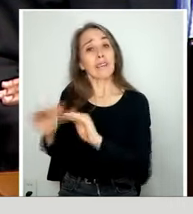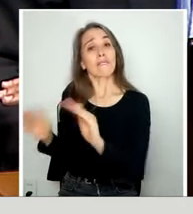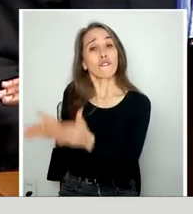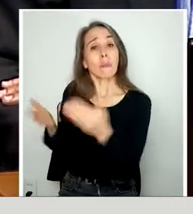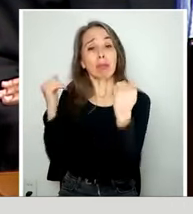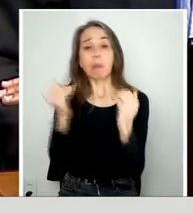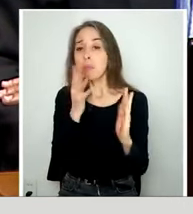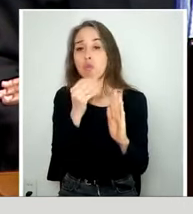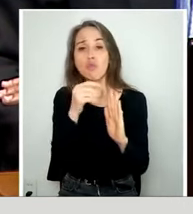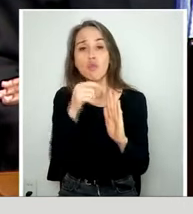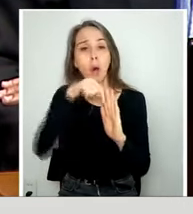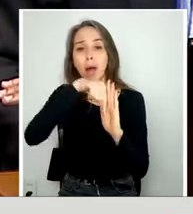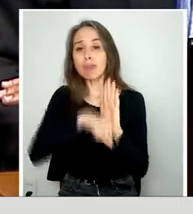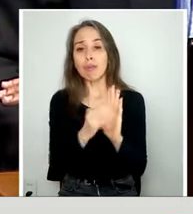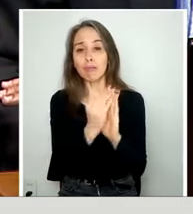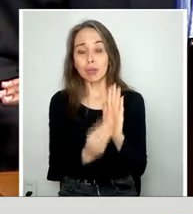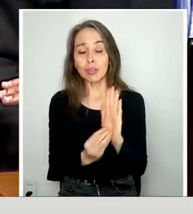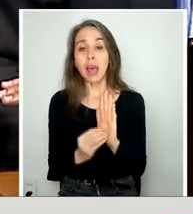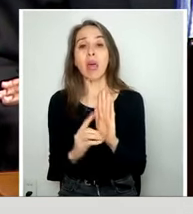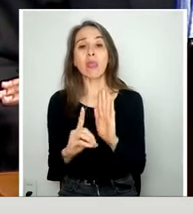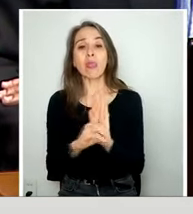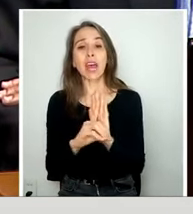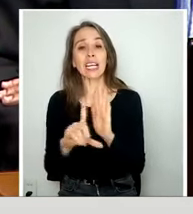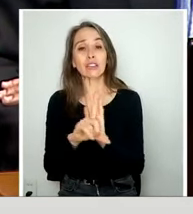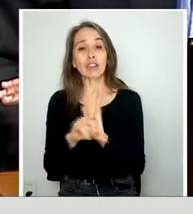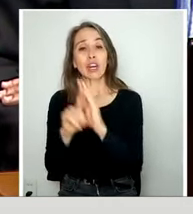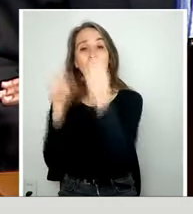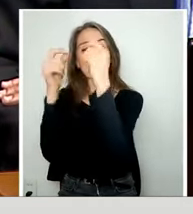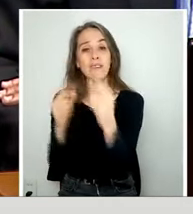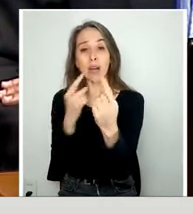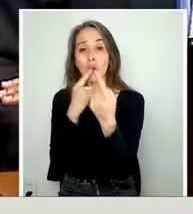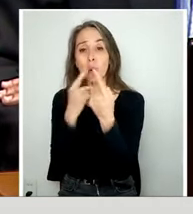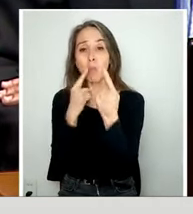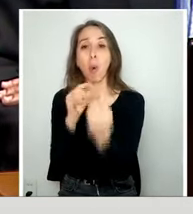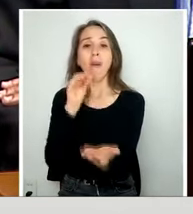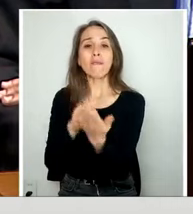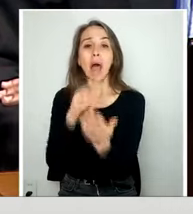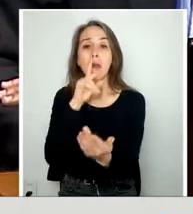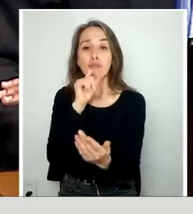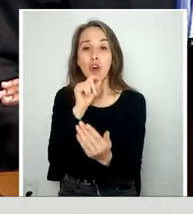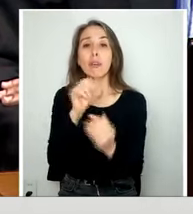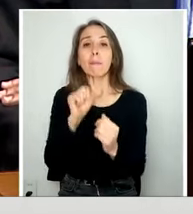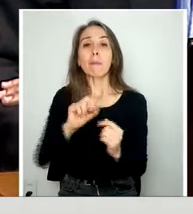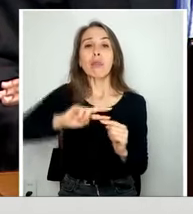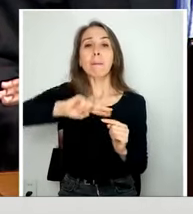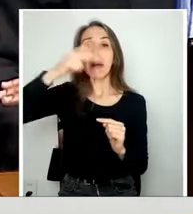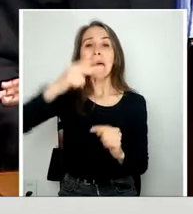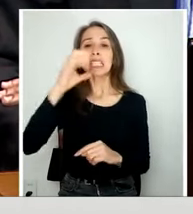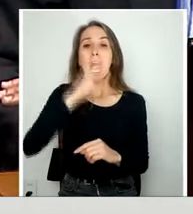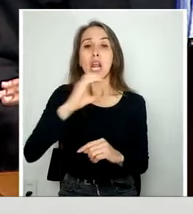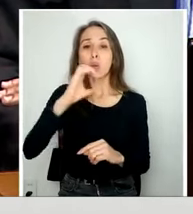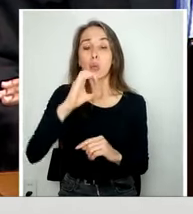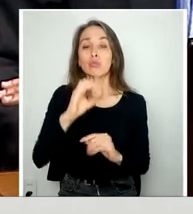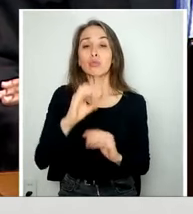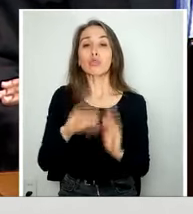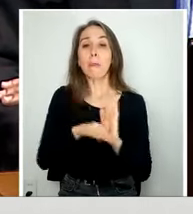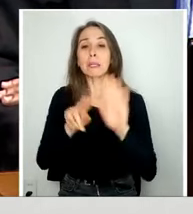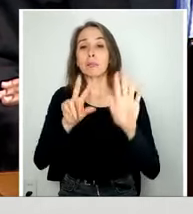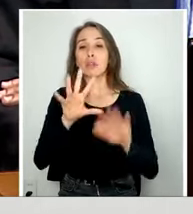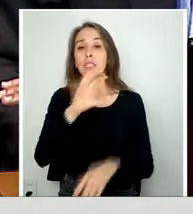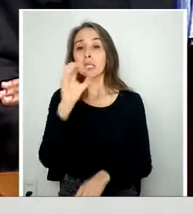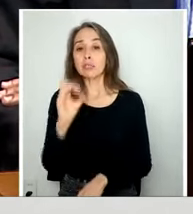los decretos que rigen la evaluación calificación y promoción escolar exigen un mínimo de un 85% de